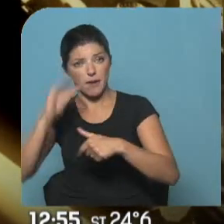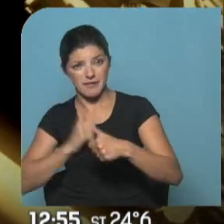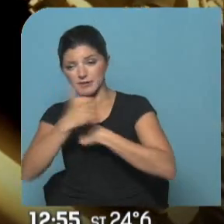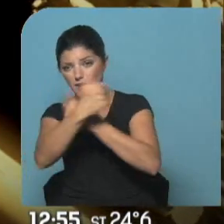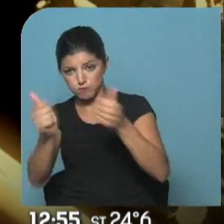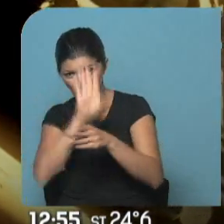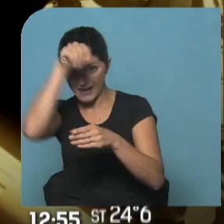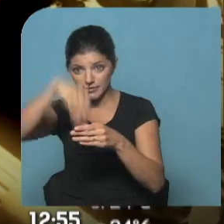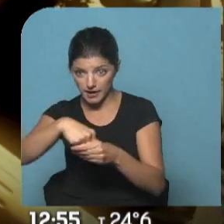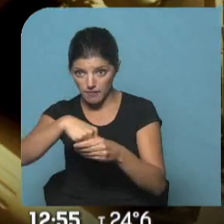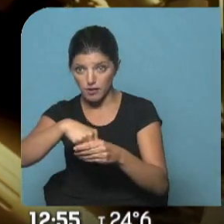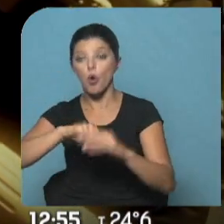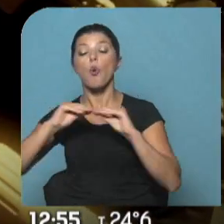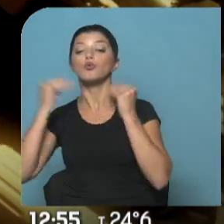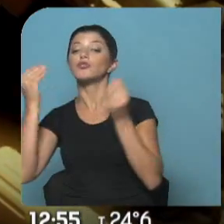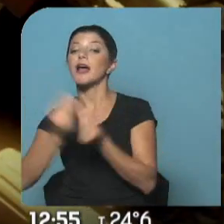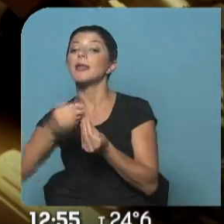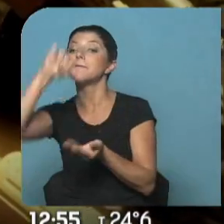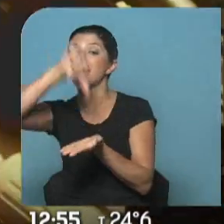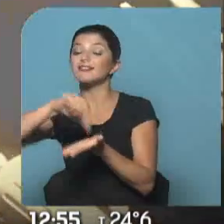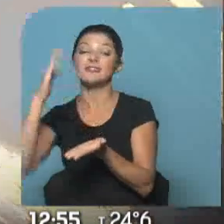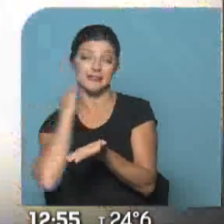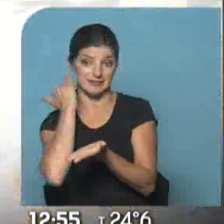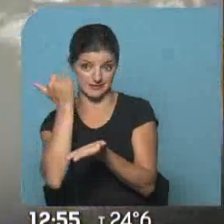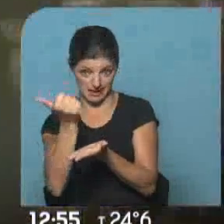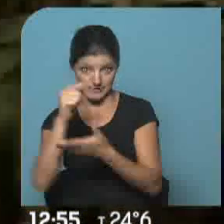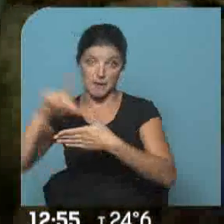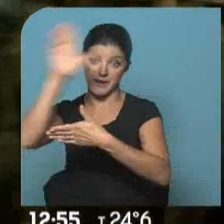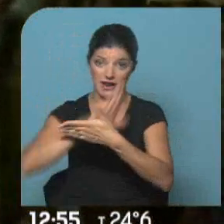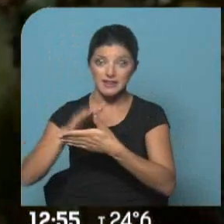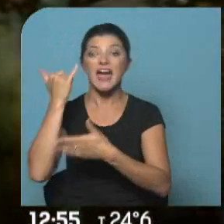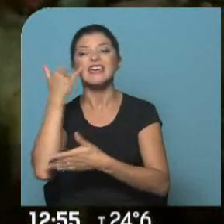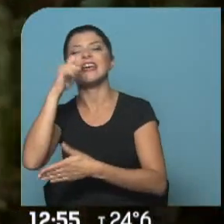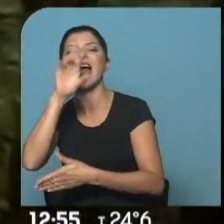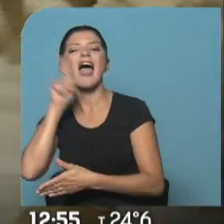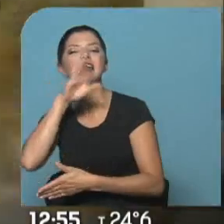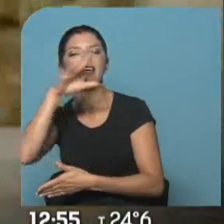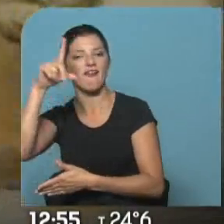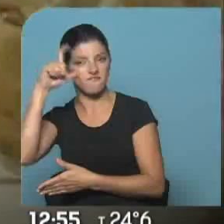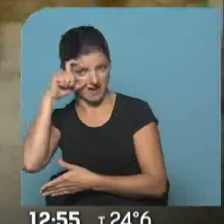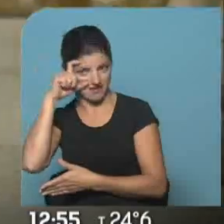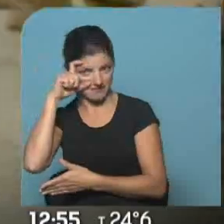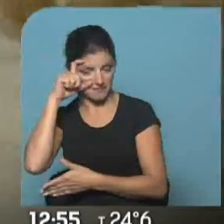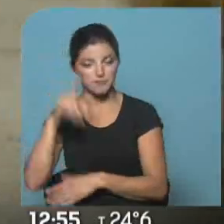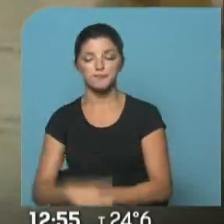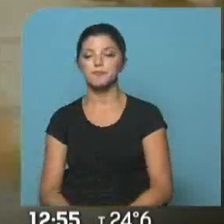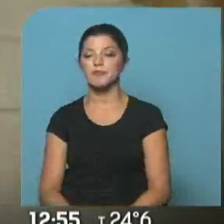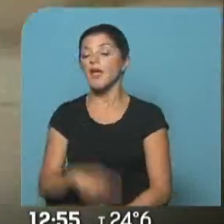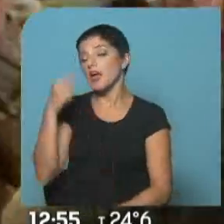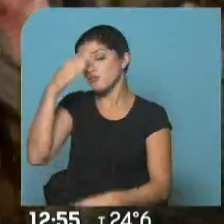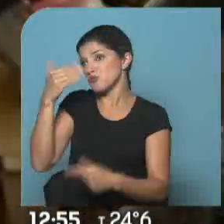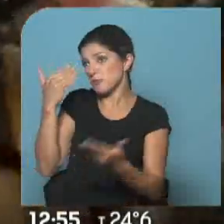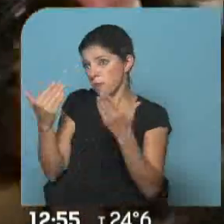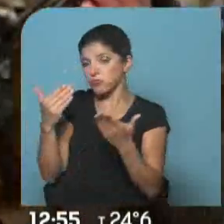Fuerzas Armadas de 16 países de América Latina y el Caribe, según el último Atlas Comparativo de la Defensa en la región, publicado